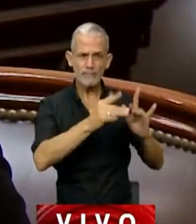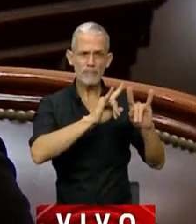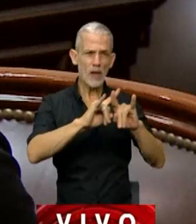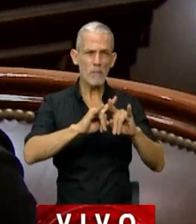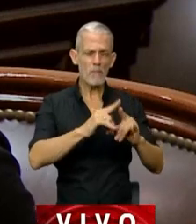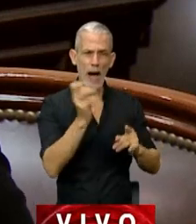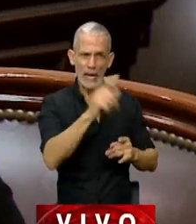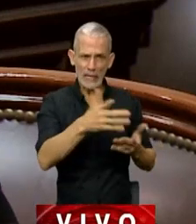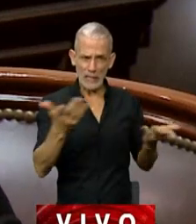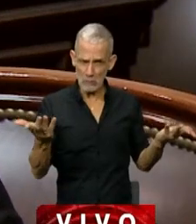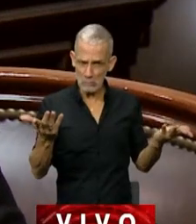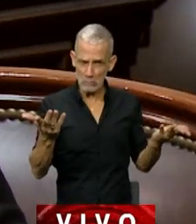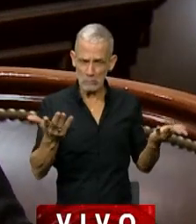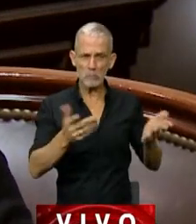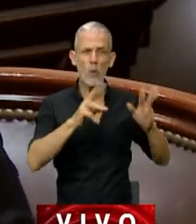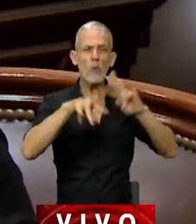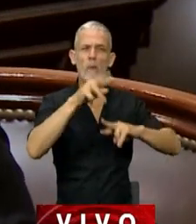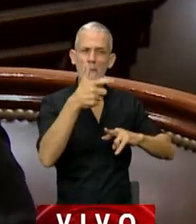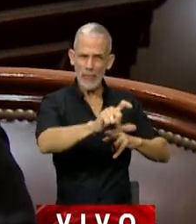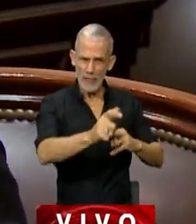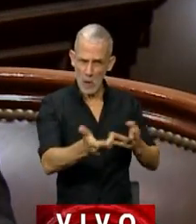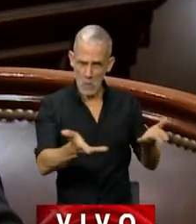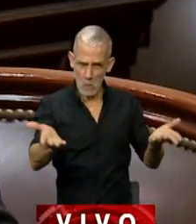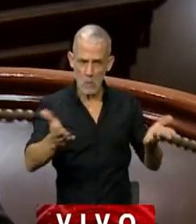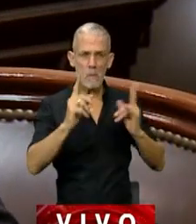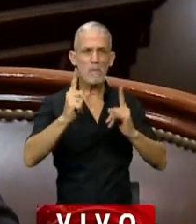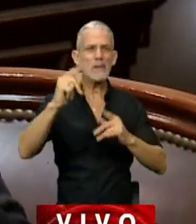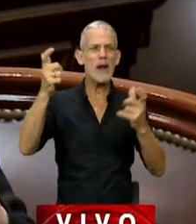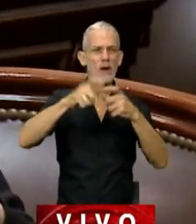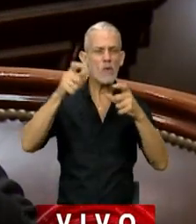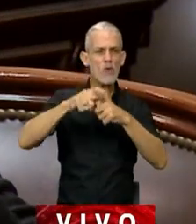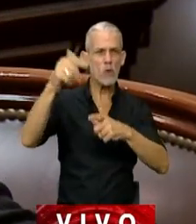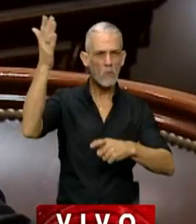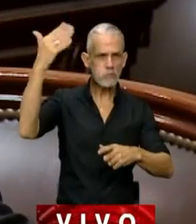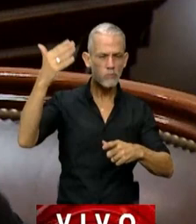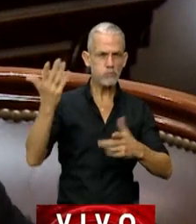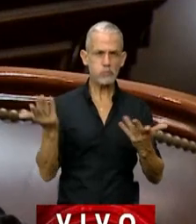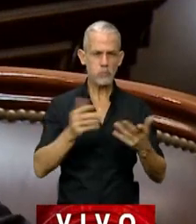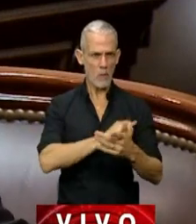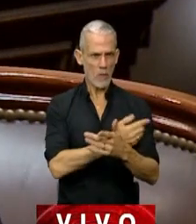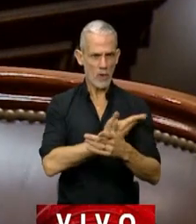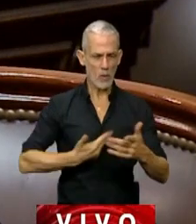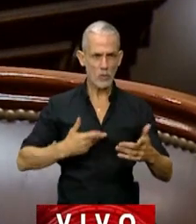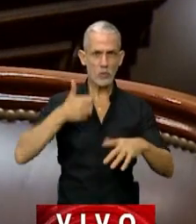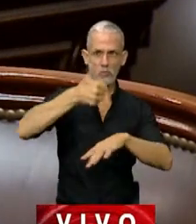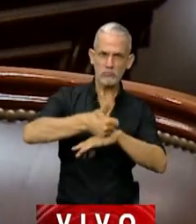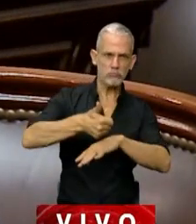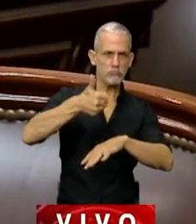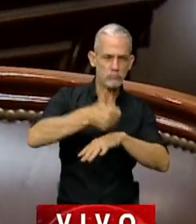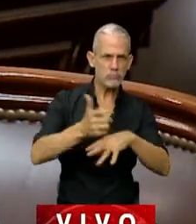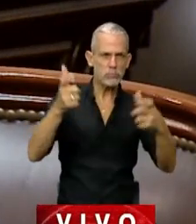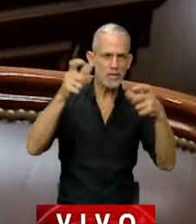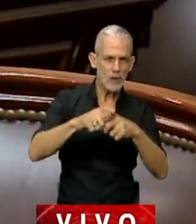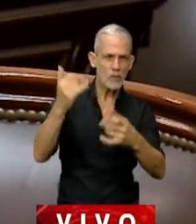de la Cámara y buscando los videos de las representaciones del Poder Ejecutivo que participaron de la